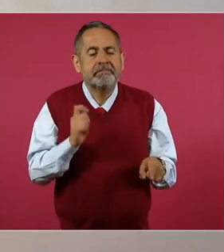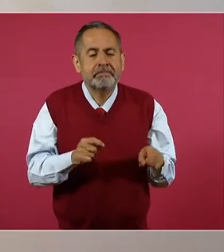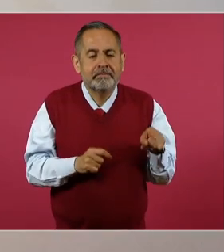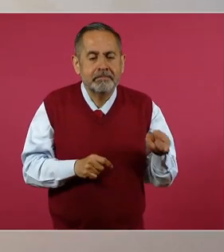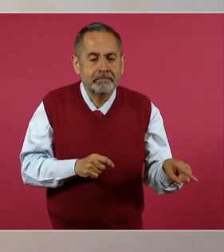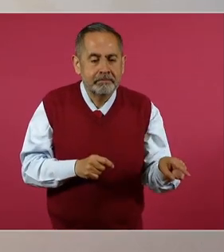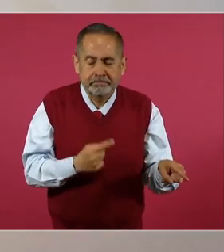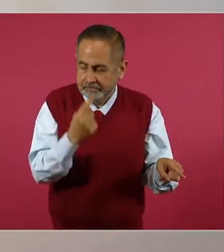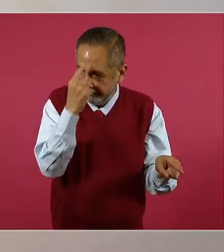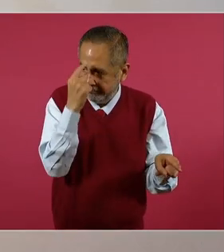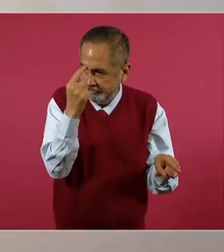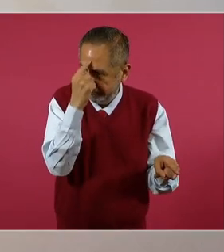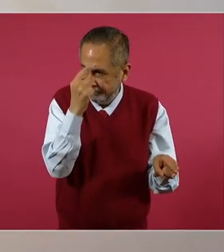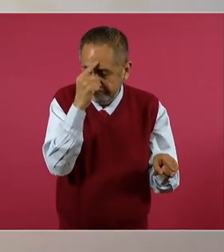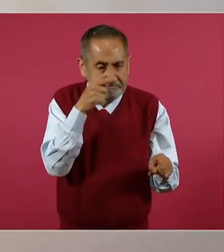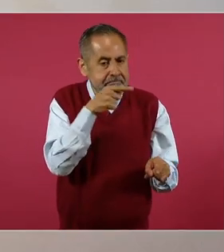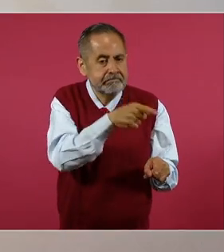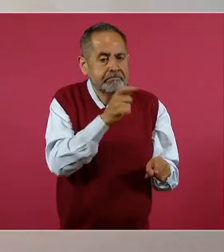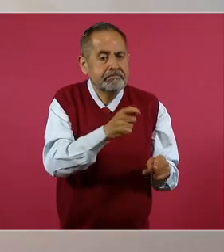afán